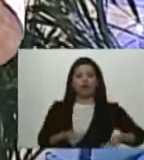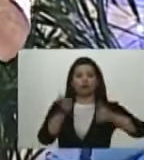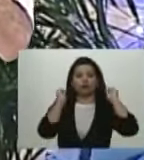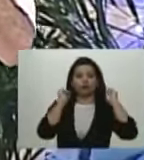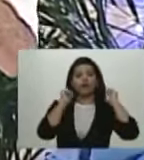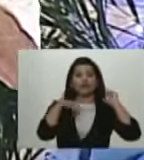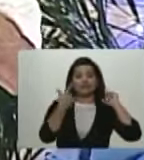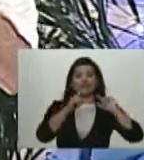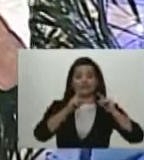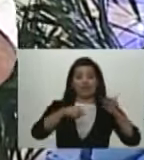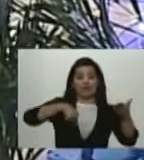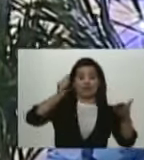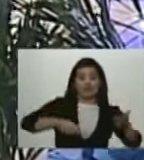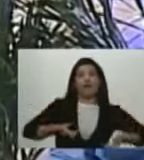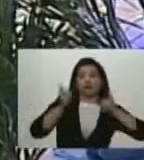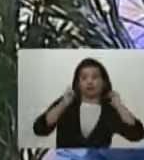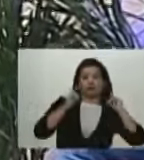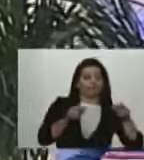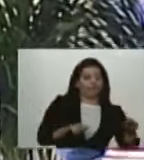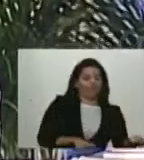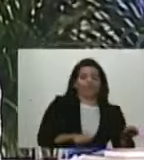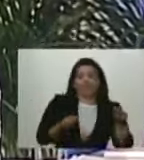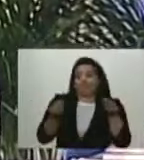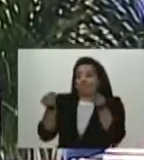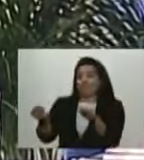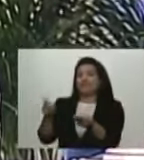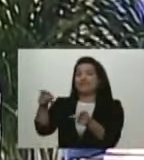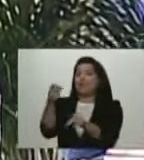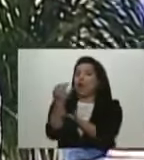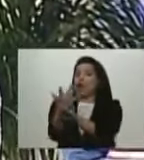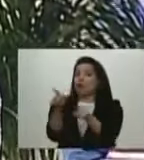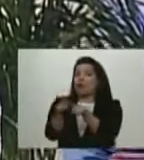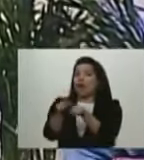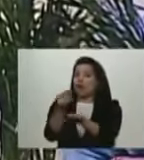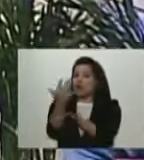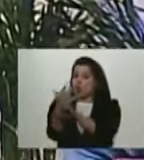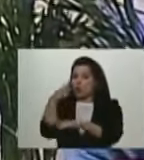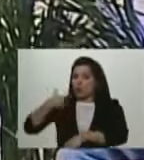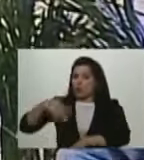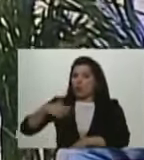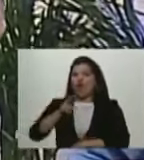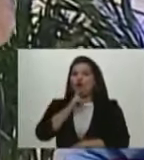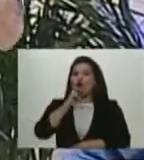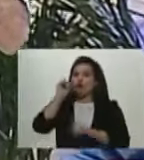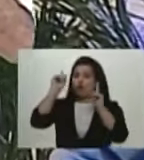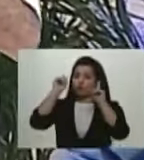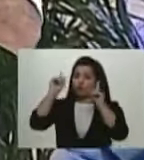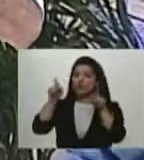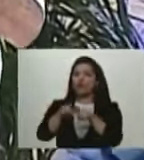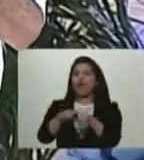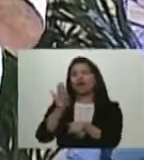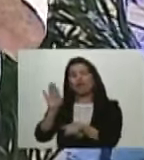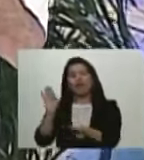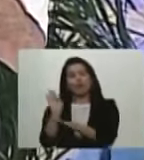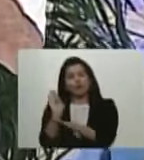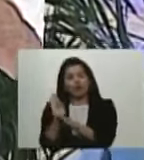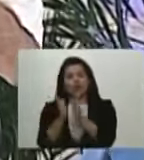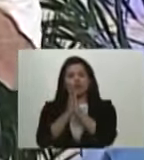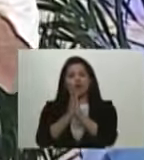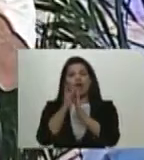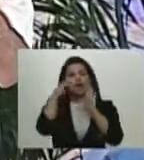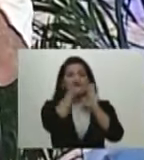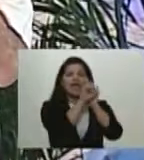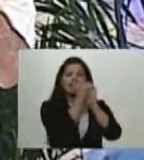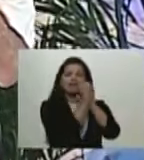joya que va a ser tratada, lo dice el convenio, con todas las de la ley, con los cuidados, con